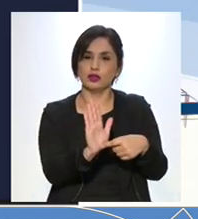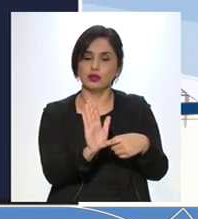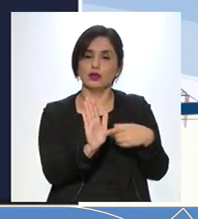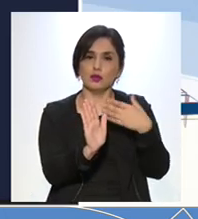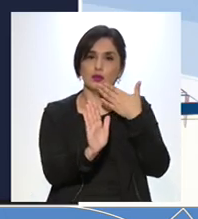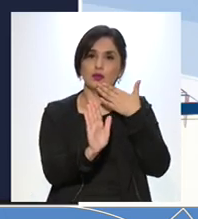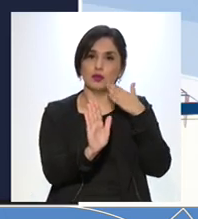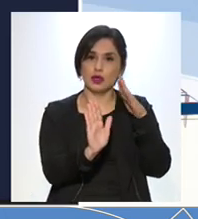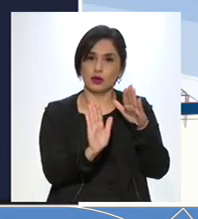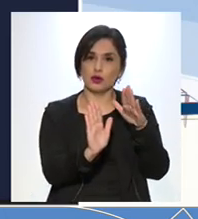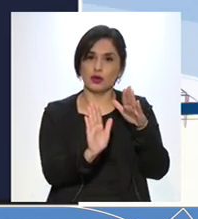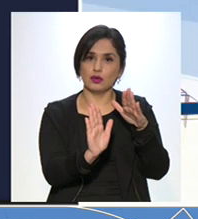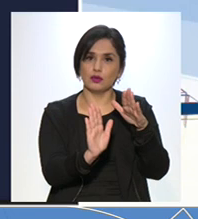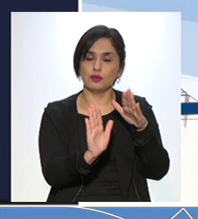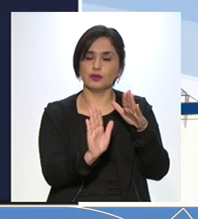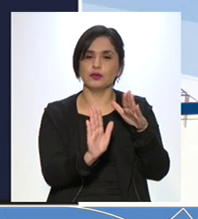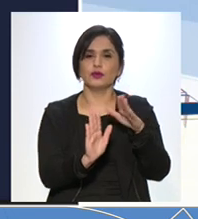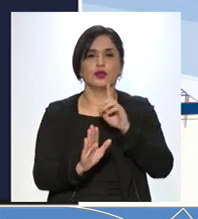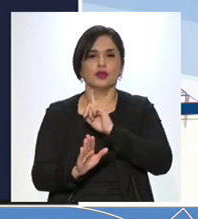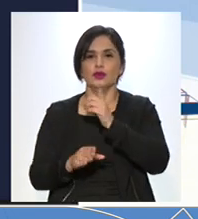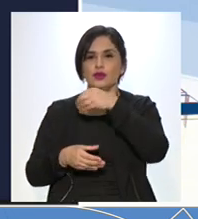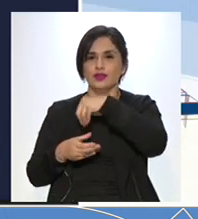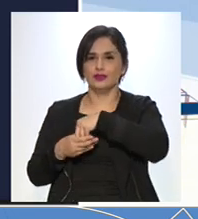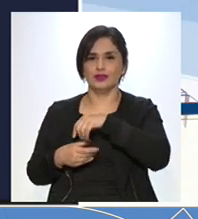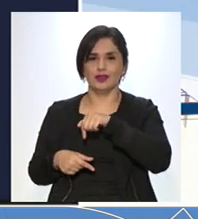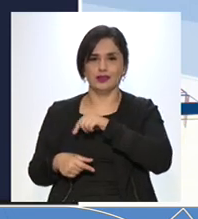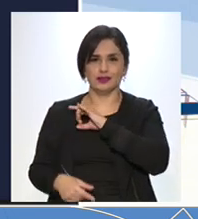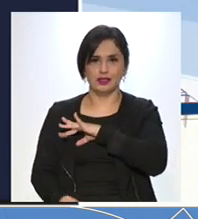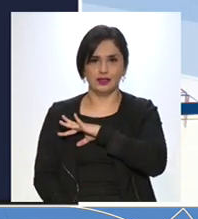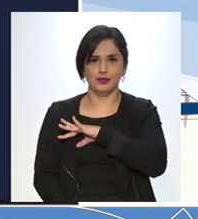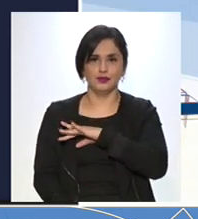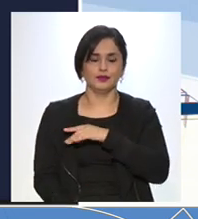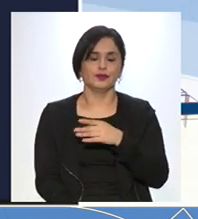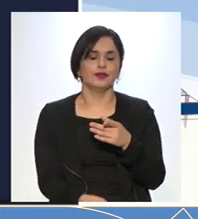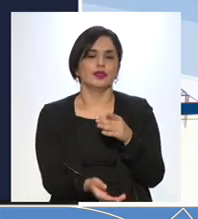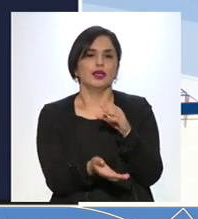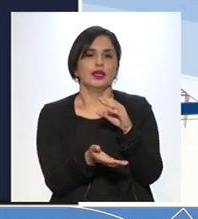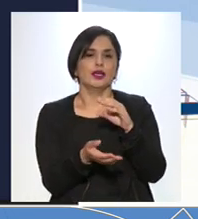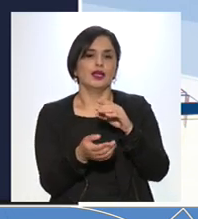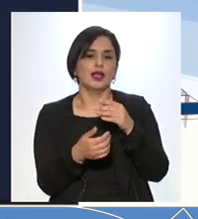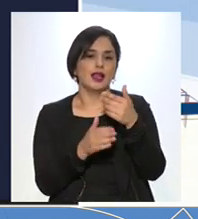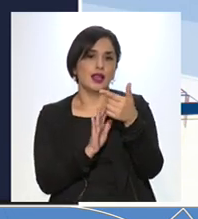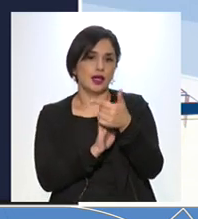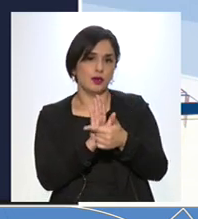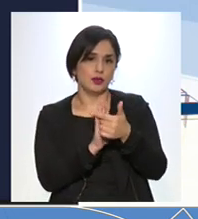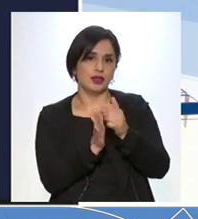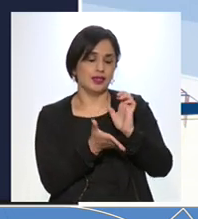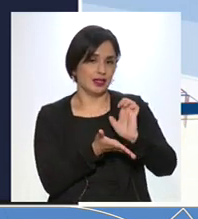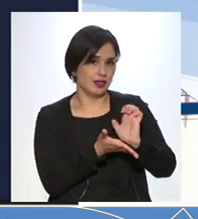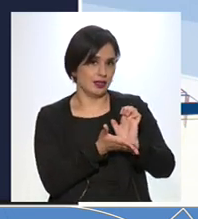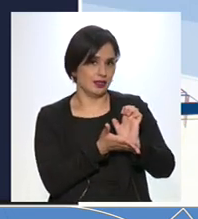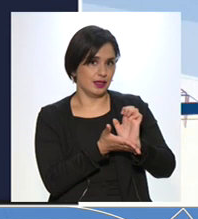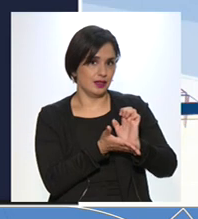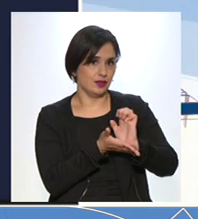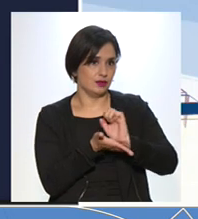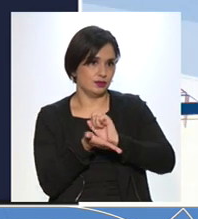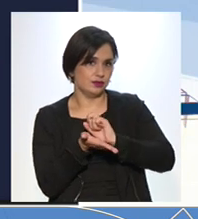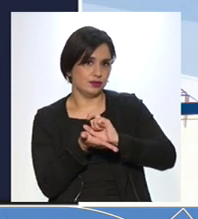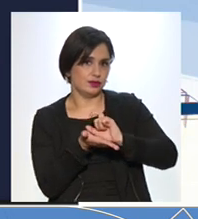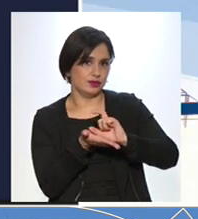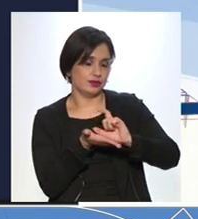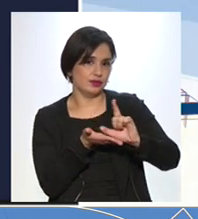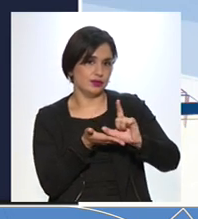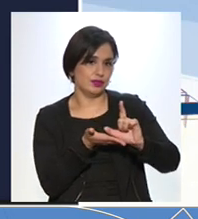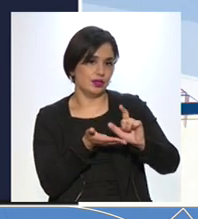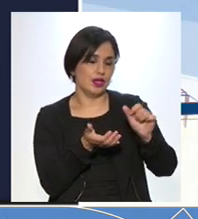mayor de esta parte de la demanda interna. En el escenario central se supone que la política fiscal iniciará una trayectoria de convergencia hacia cifras de gasto